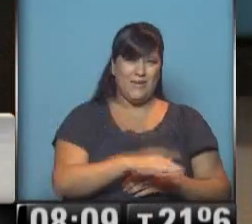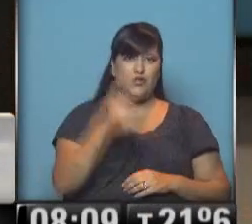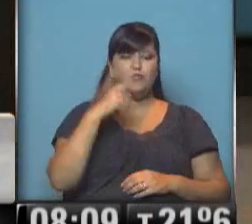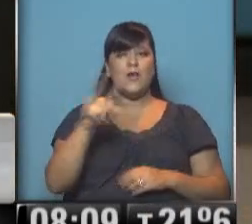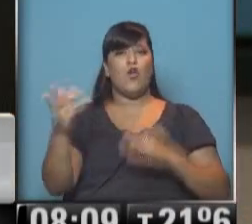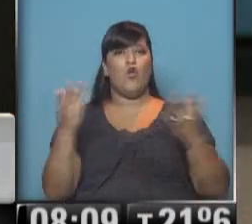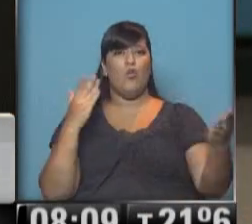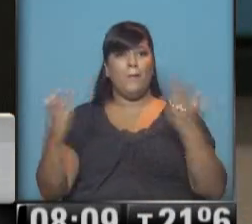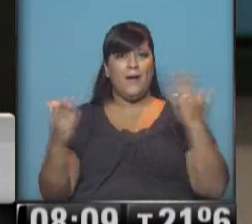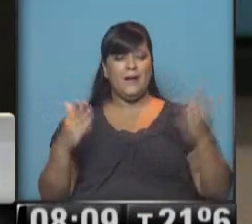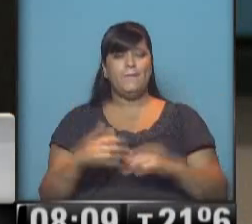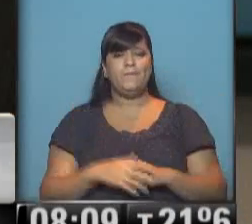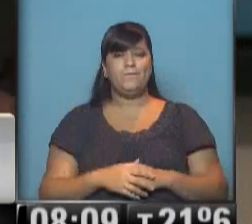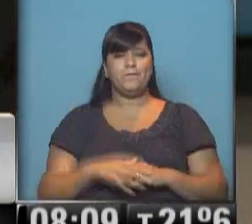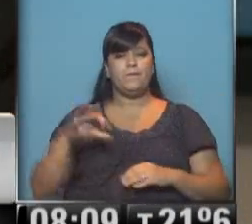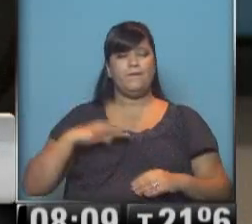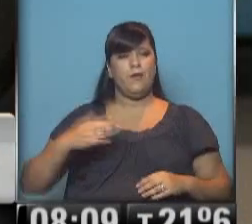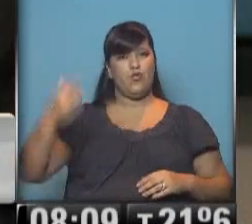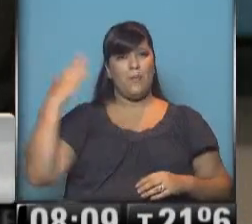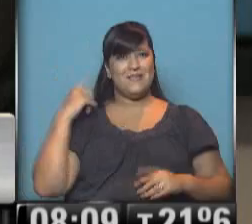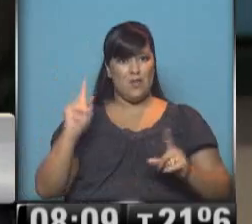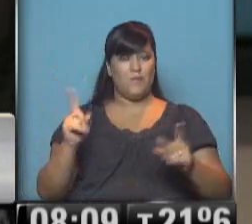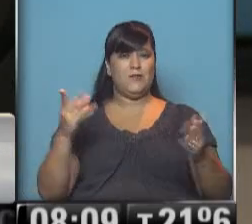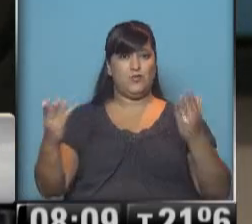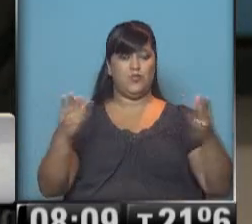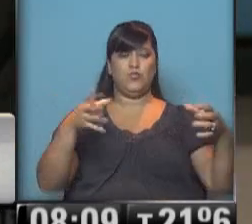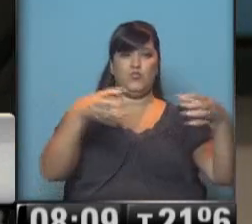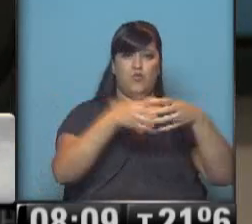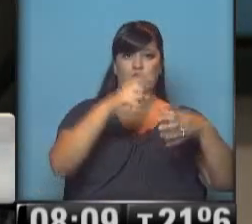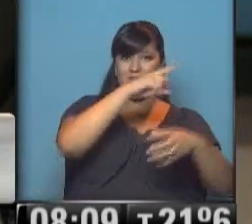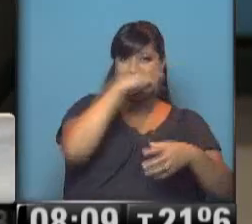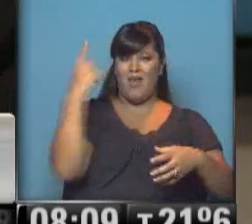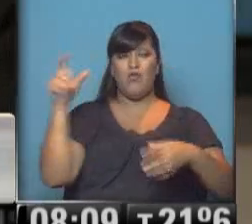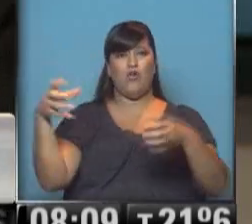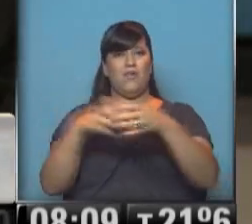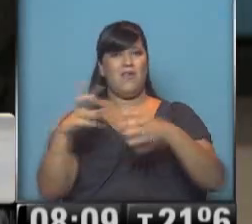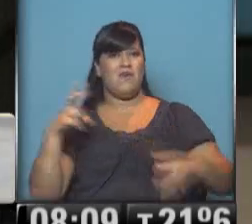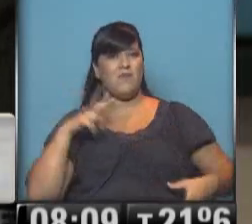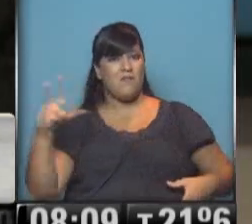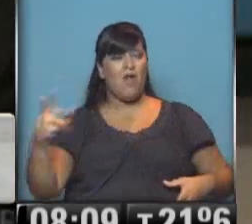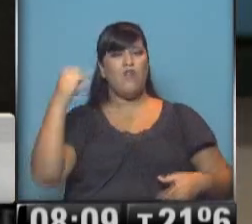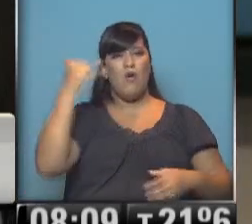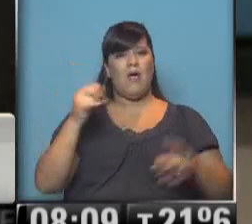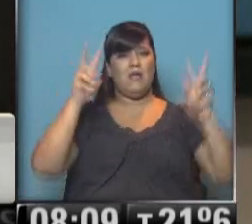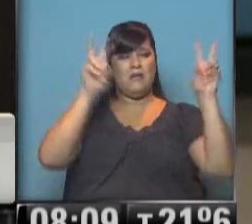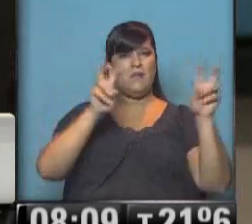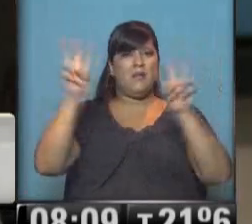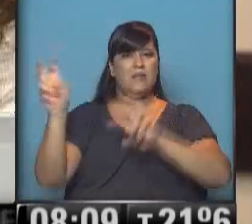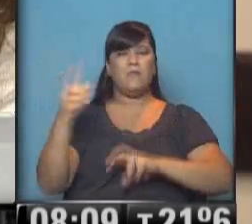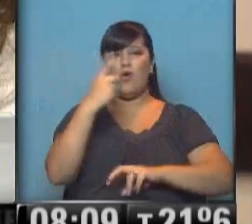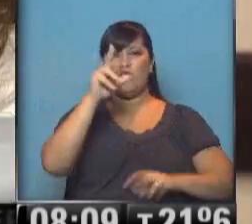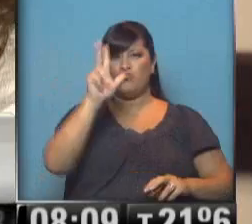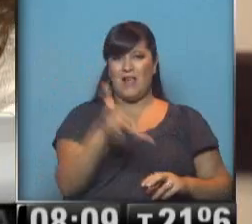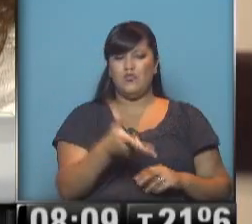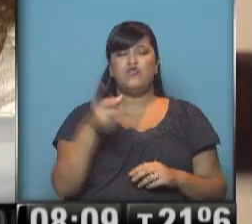comparación con el año pasado de esos mismos indicadores de esas mismas consultoras aparece este tema de que están en un tercio ya que se